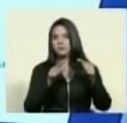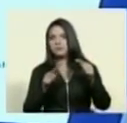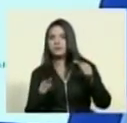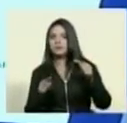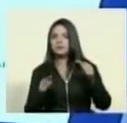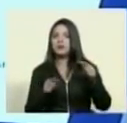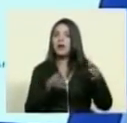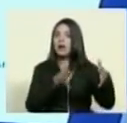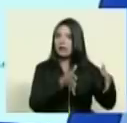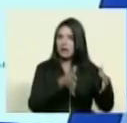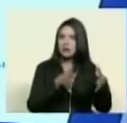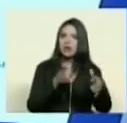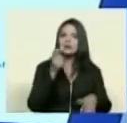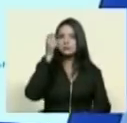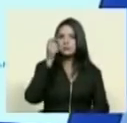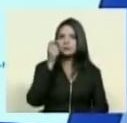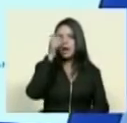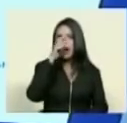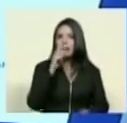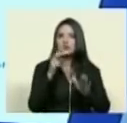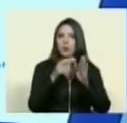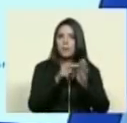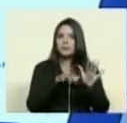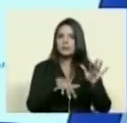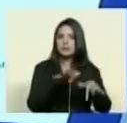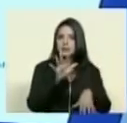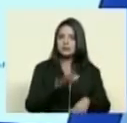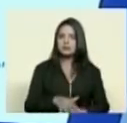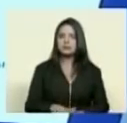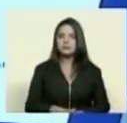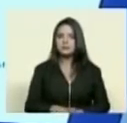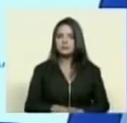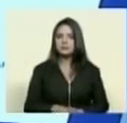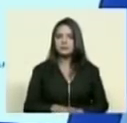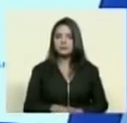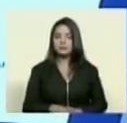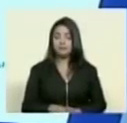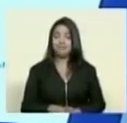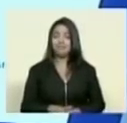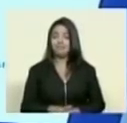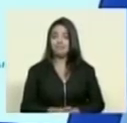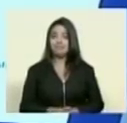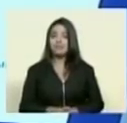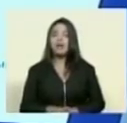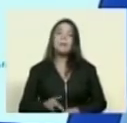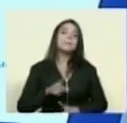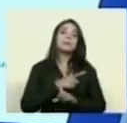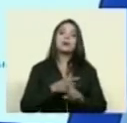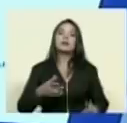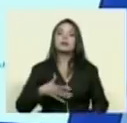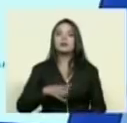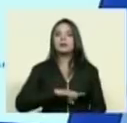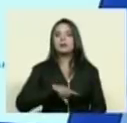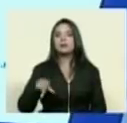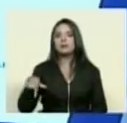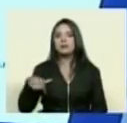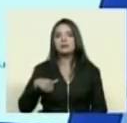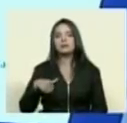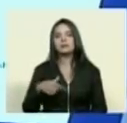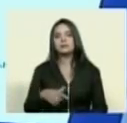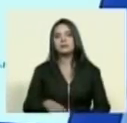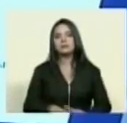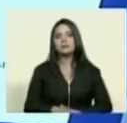Ellos ganaron las elecciones parlamentarias del año 2015. Con la hidalguía que caracteriza a los chavistas y a los revolucionarios, el presidente Nicolás